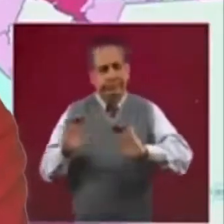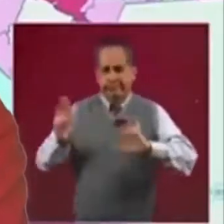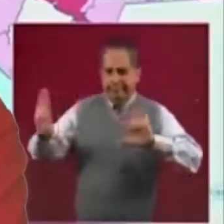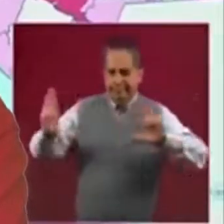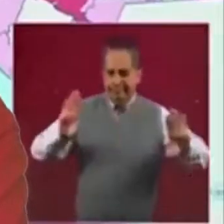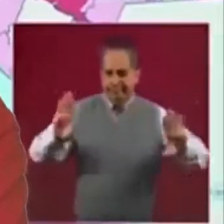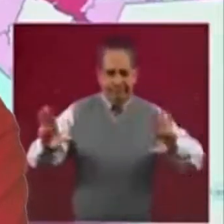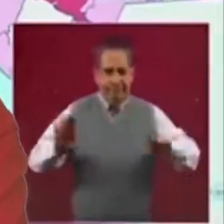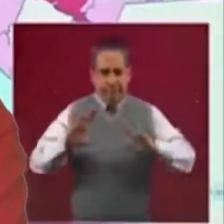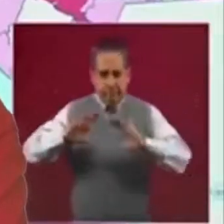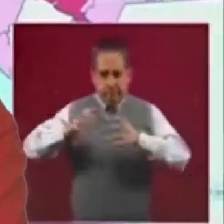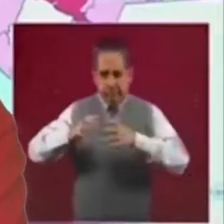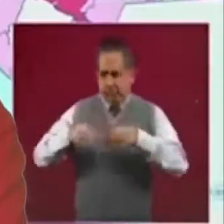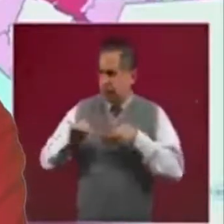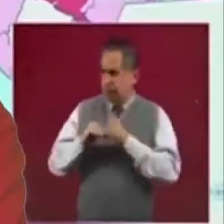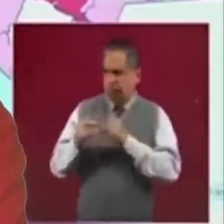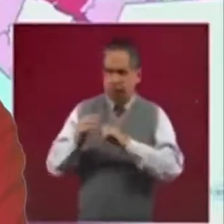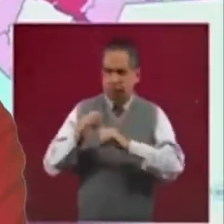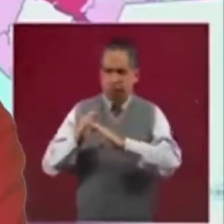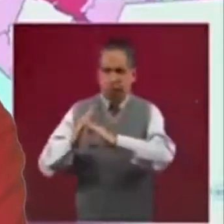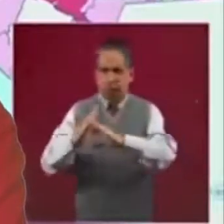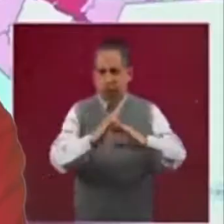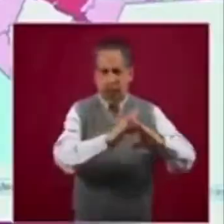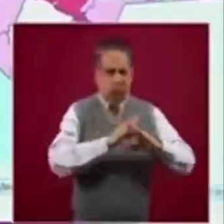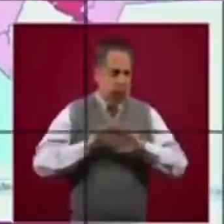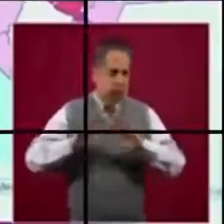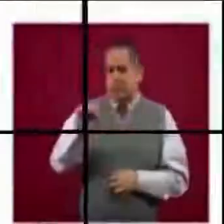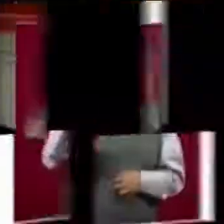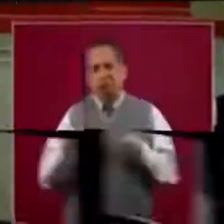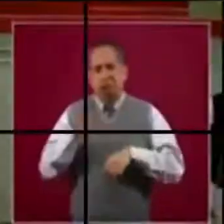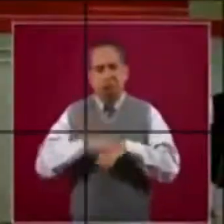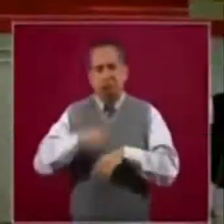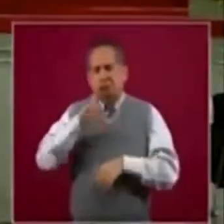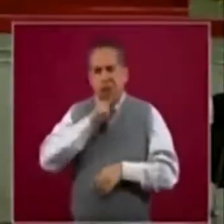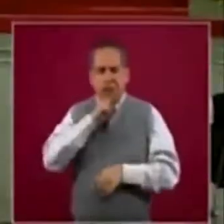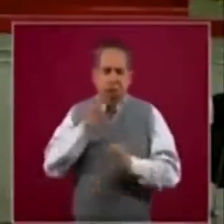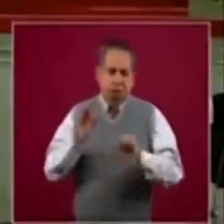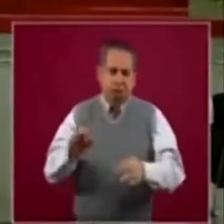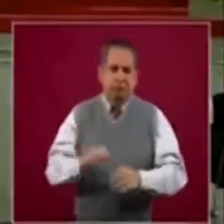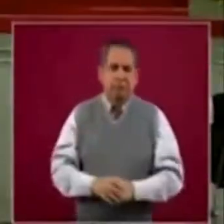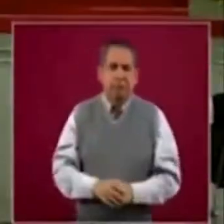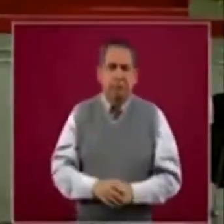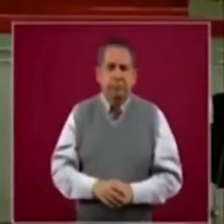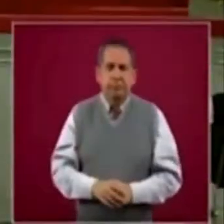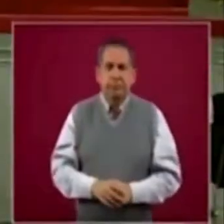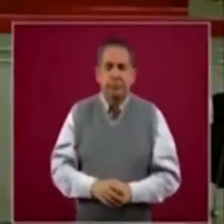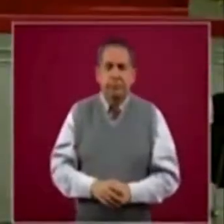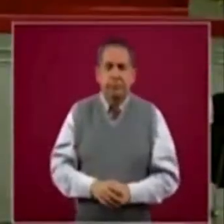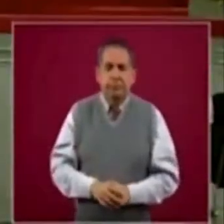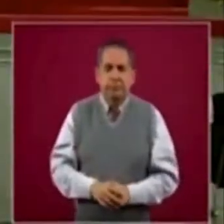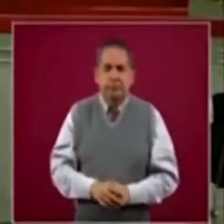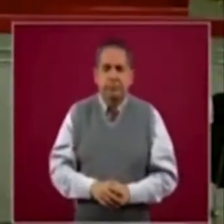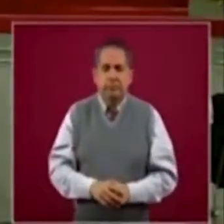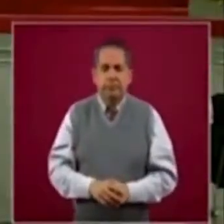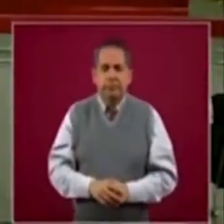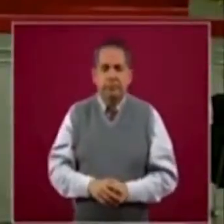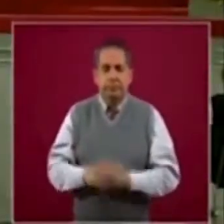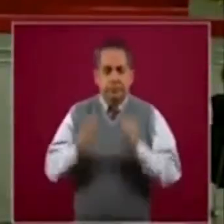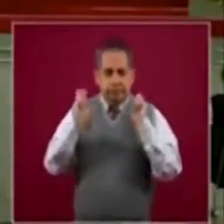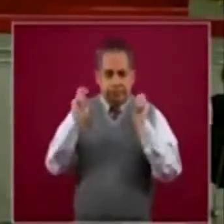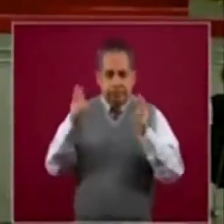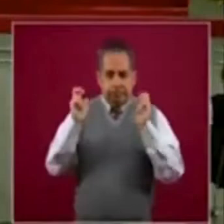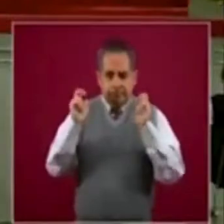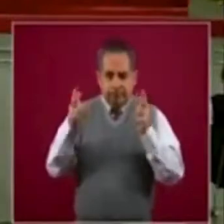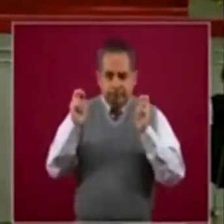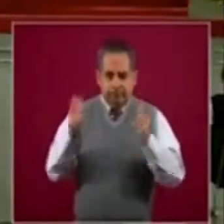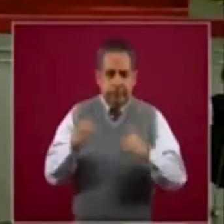Chiapas había logrado un combate efectivo. Ayer, por la noche a las 19 horas, se